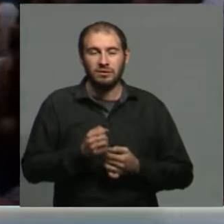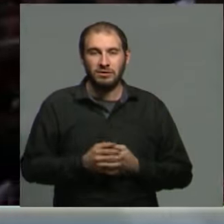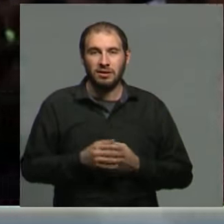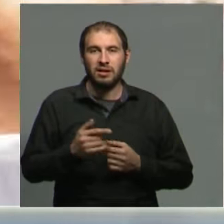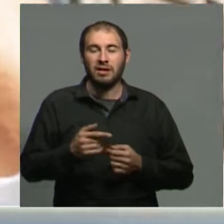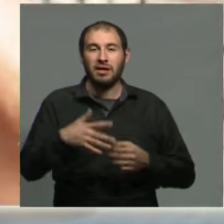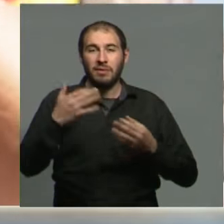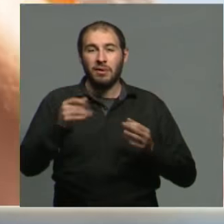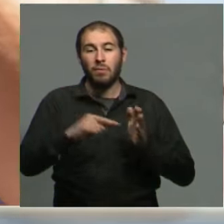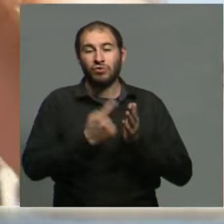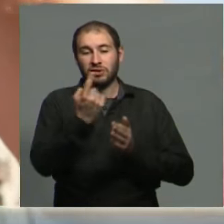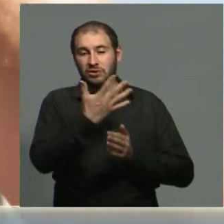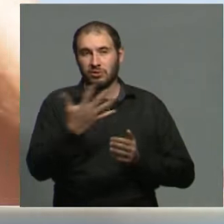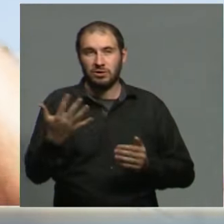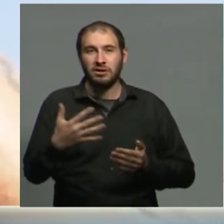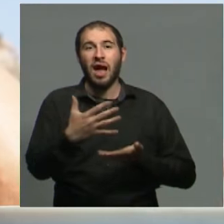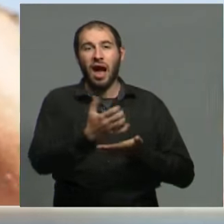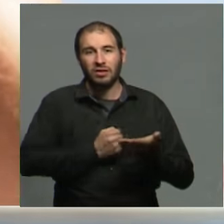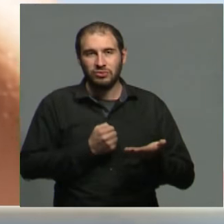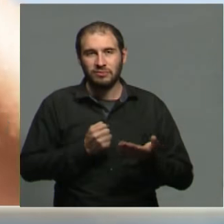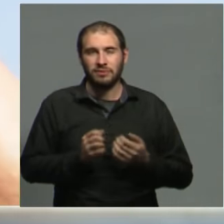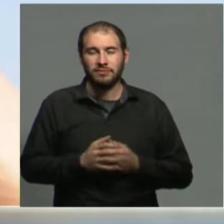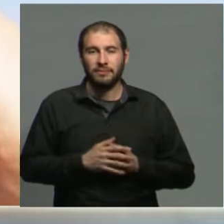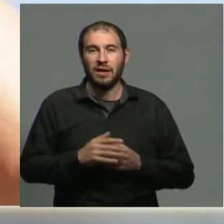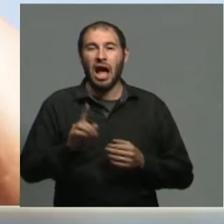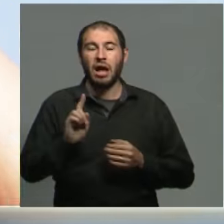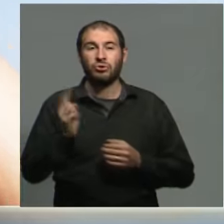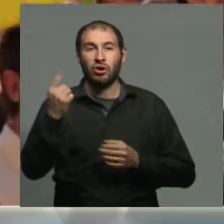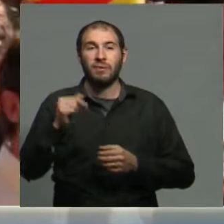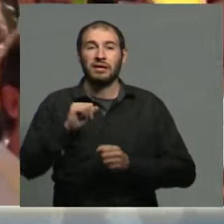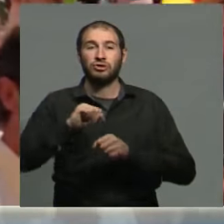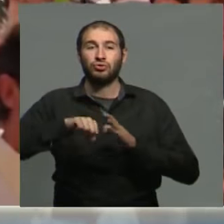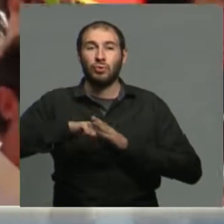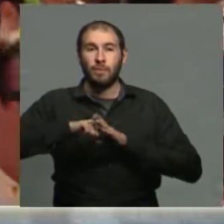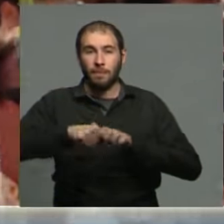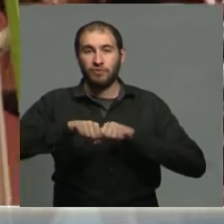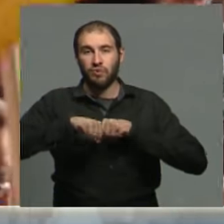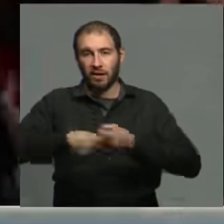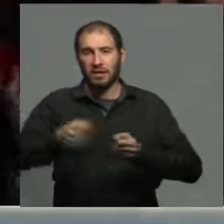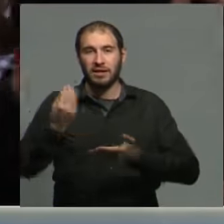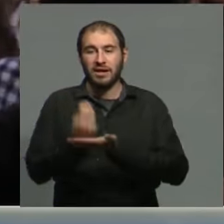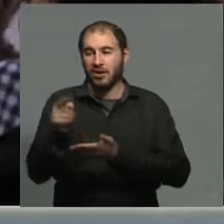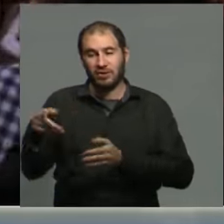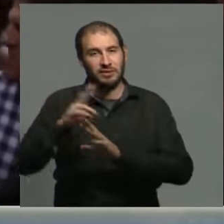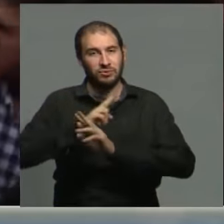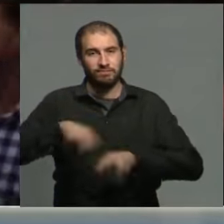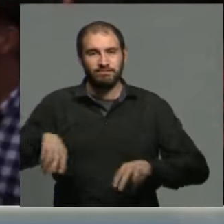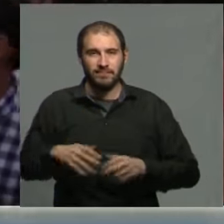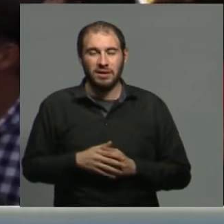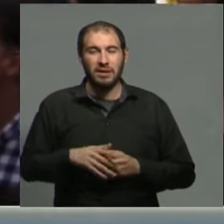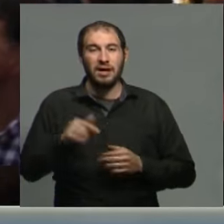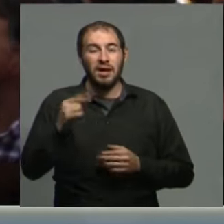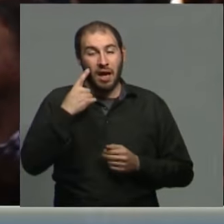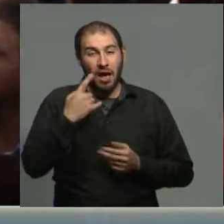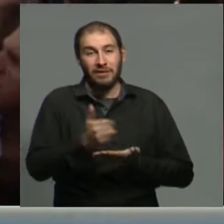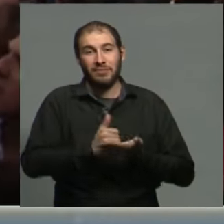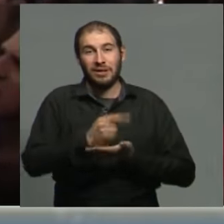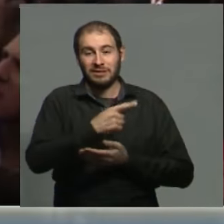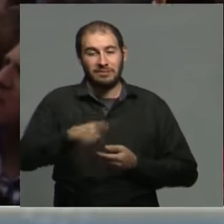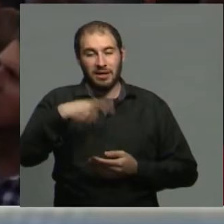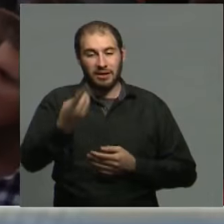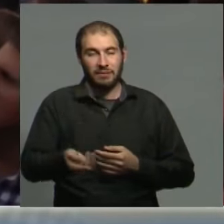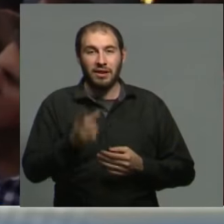este artículo 155, van a asumir que la autonomía está suspendida y que sus funciones han cesado. Por lo tanto, yo creo que tendremos que esperar a la semana